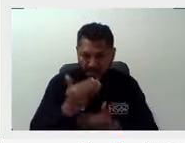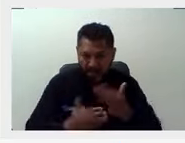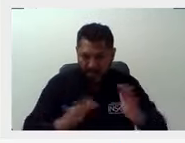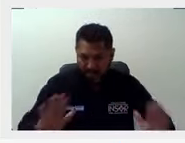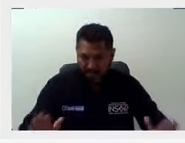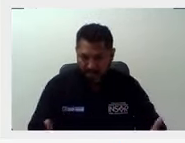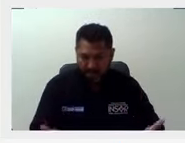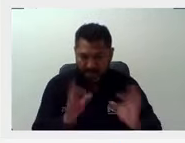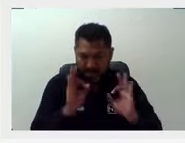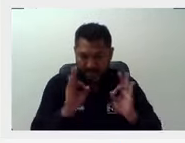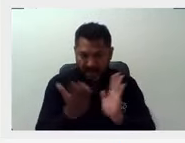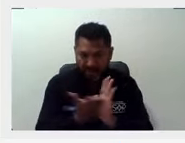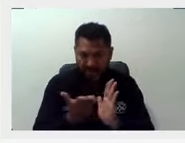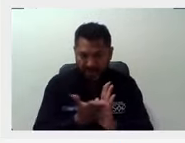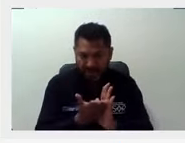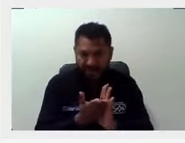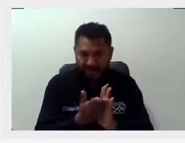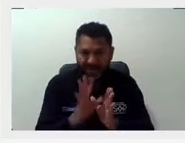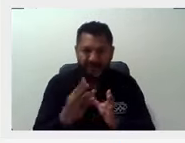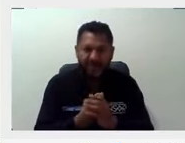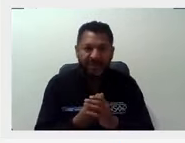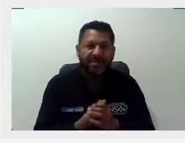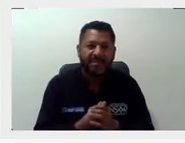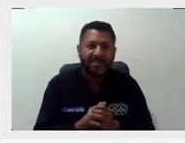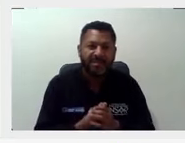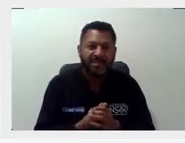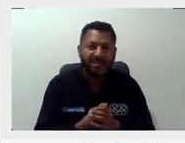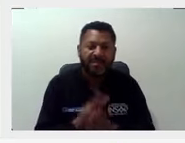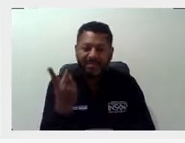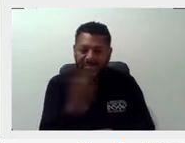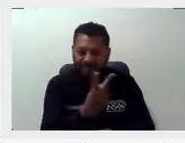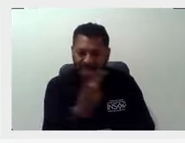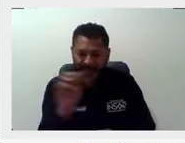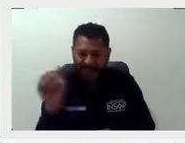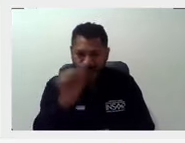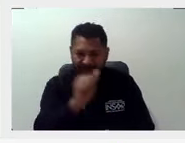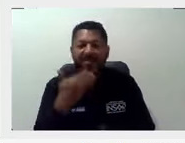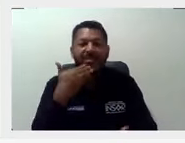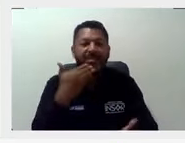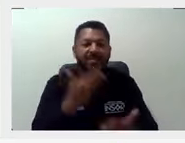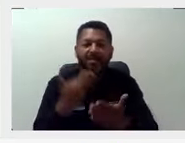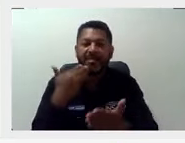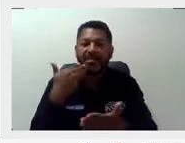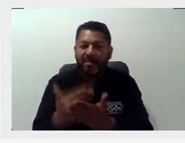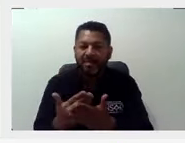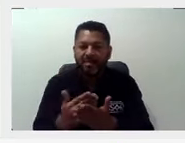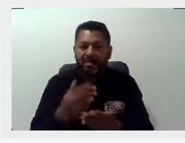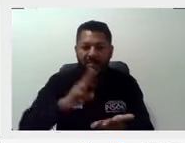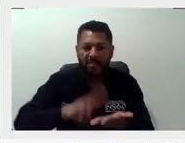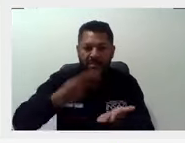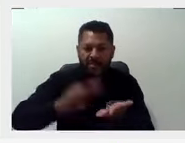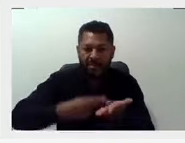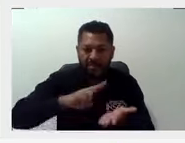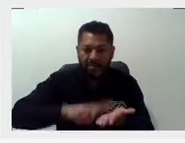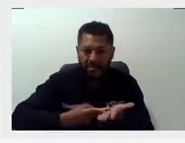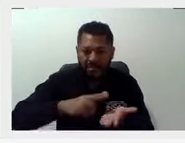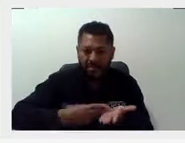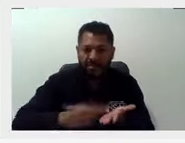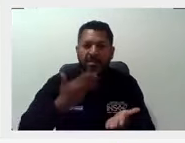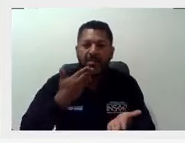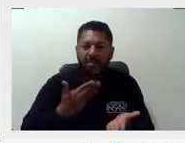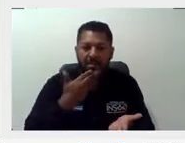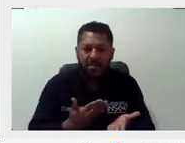verdadera educación inclusiva. Mónica, profesora Dora, muchas gracias a nuestro intérprete. Gracias a ustedes. Y